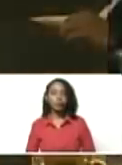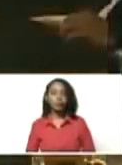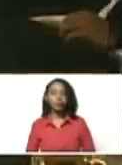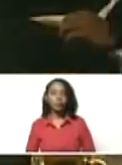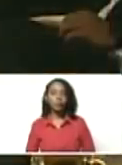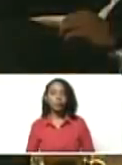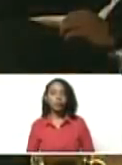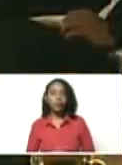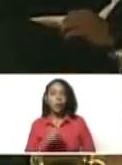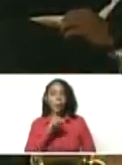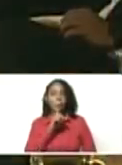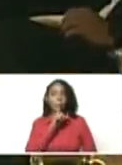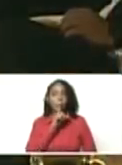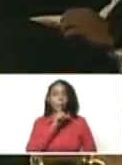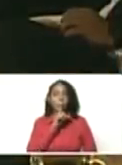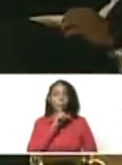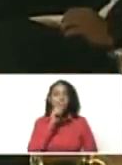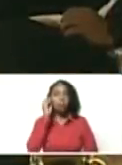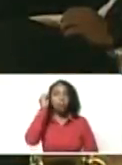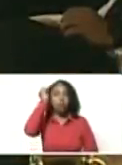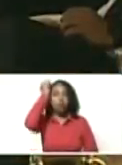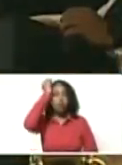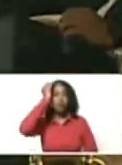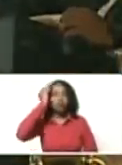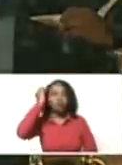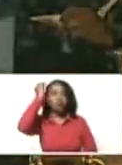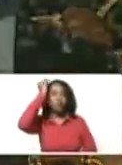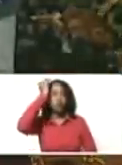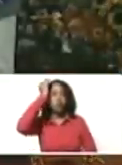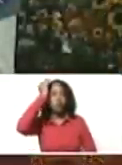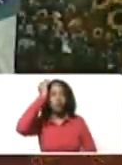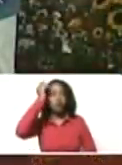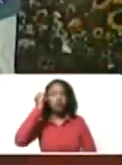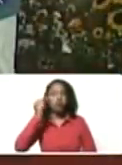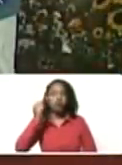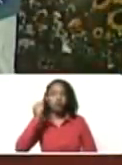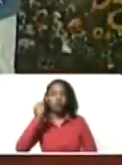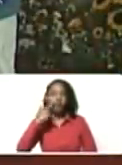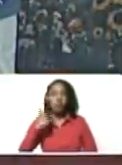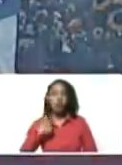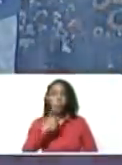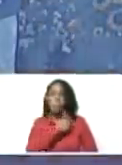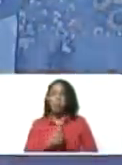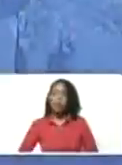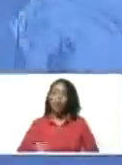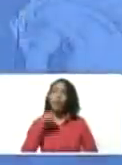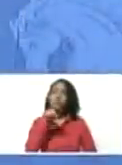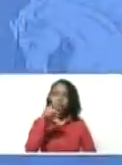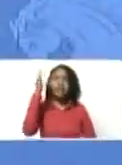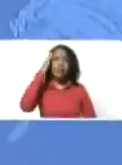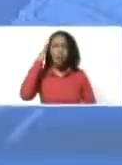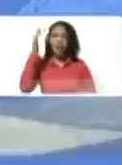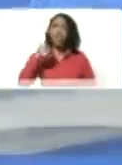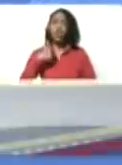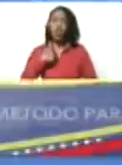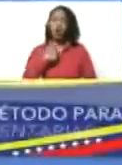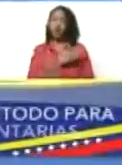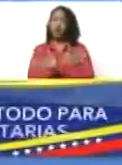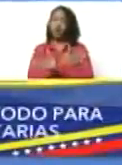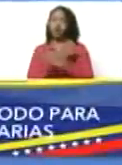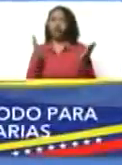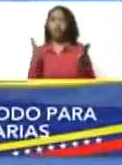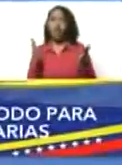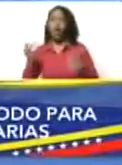Se quedó callado un momento y me dijo: presidente, usted sabe que yo estoy para las que